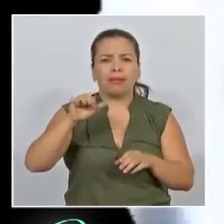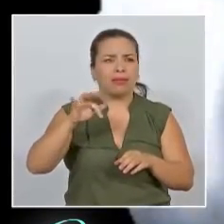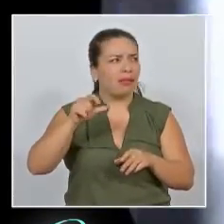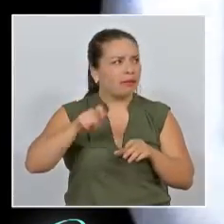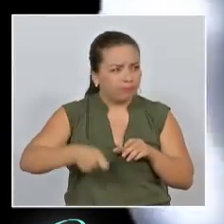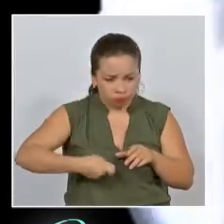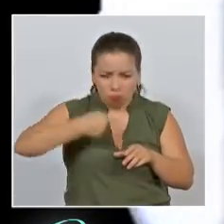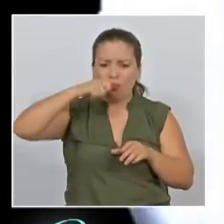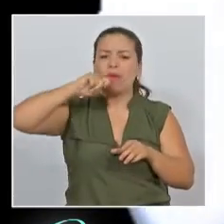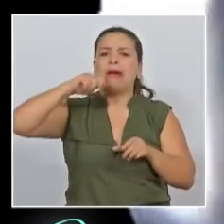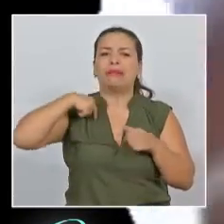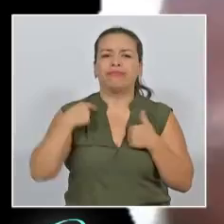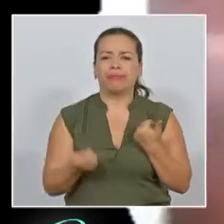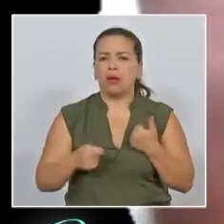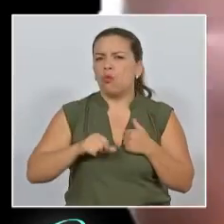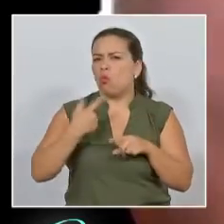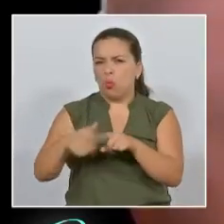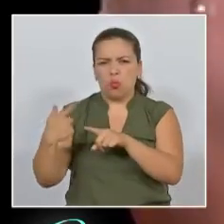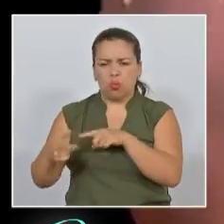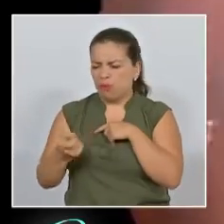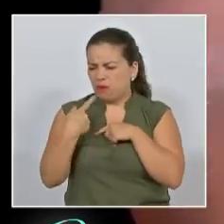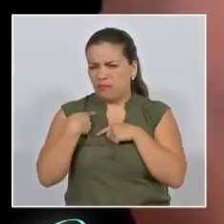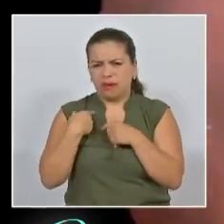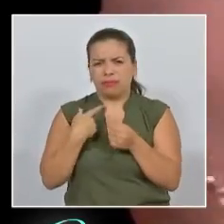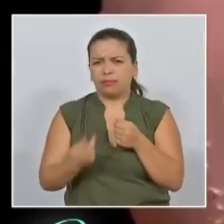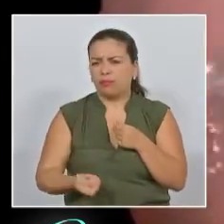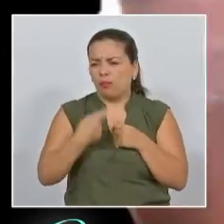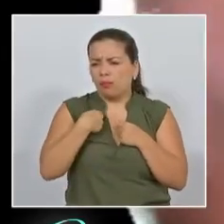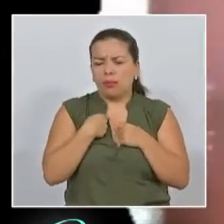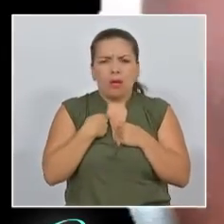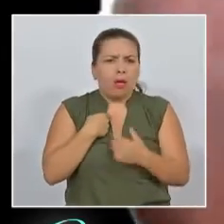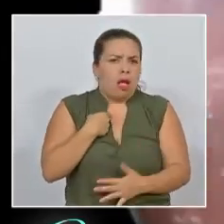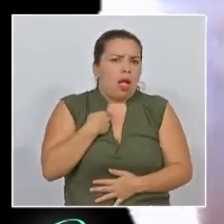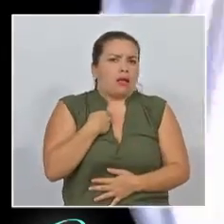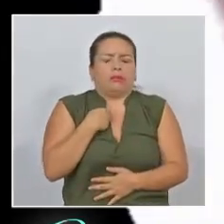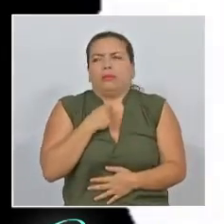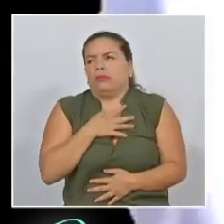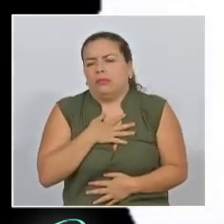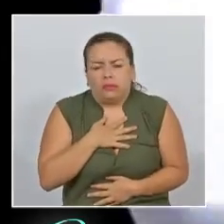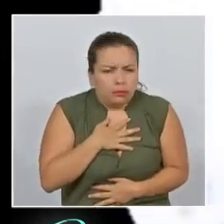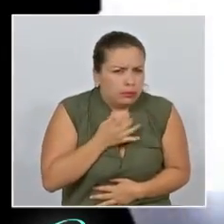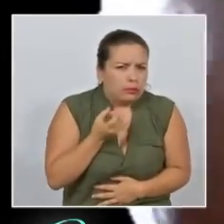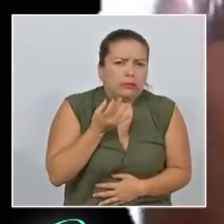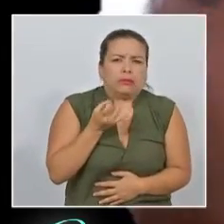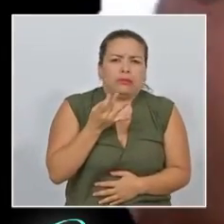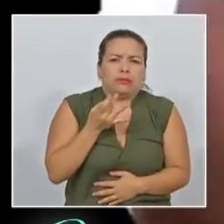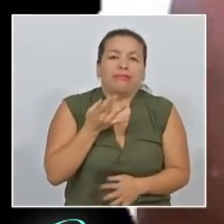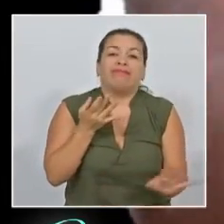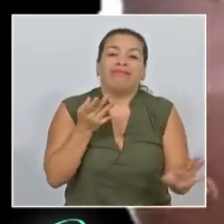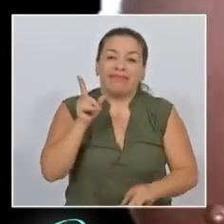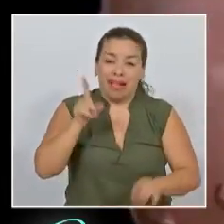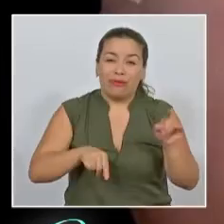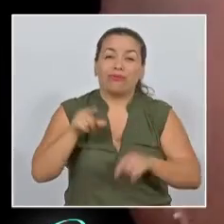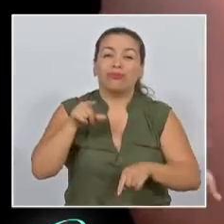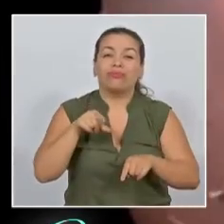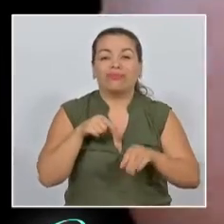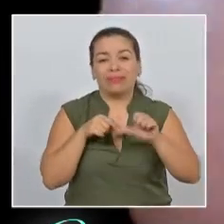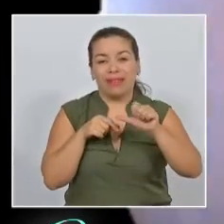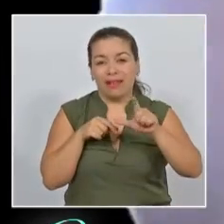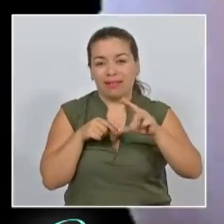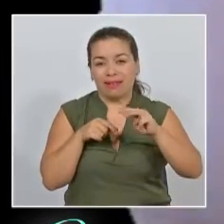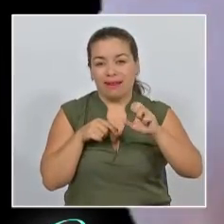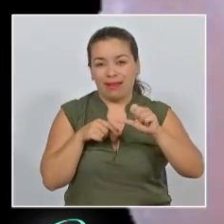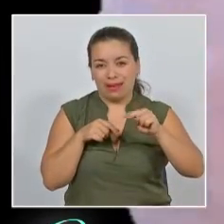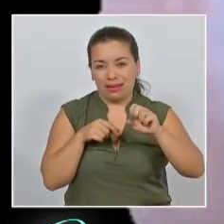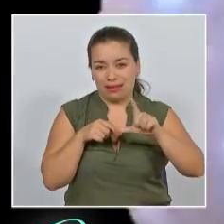el omeprazol o me tomo cualquiera de estos productos y me empeora la gastritis? Porque hay gastritis alcalinas. Entonces,